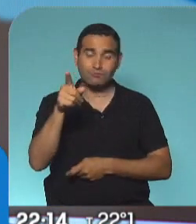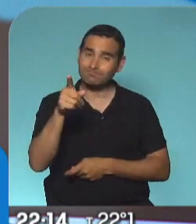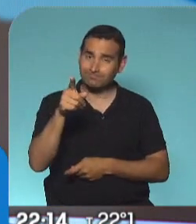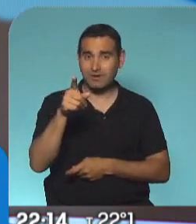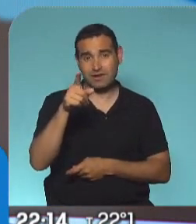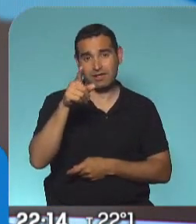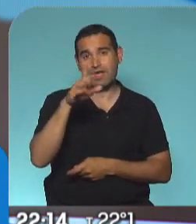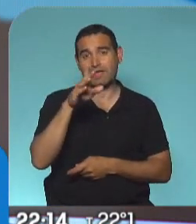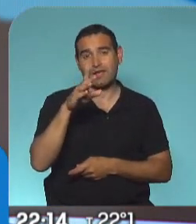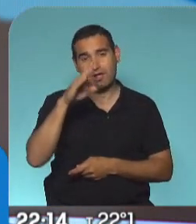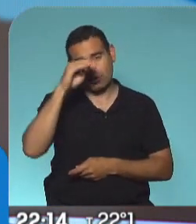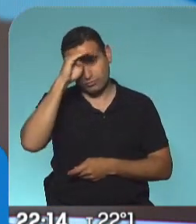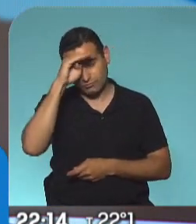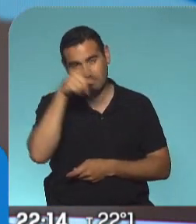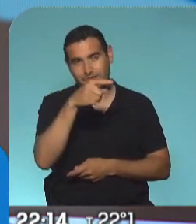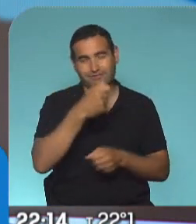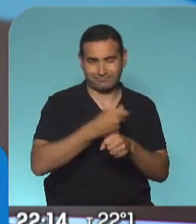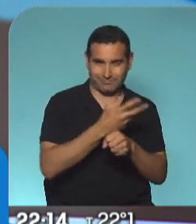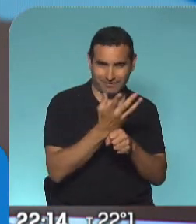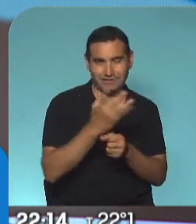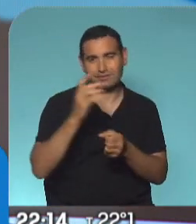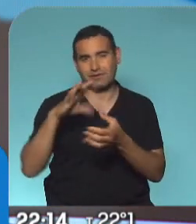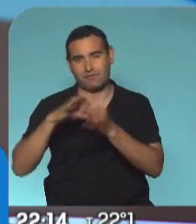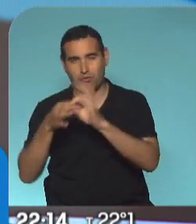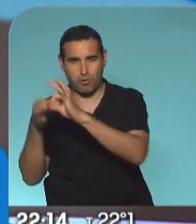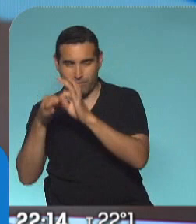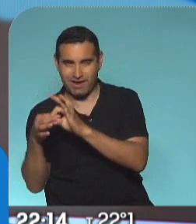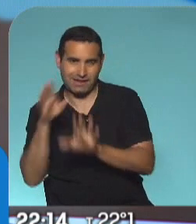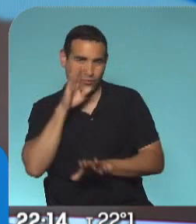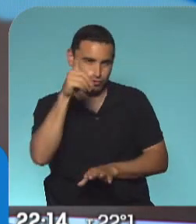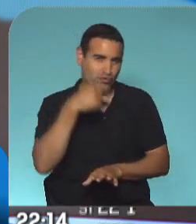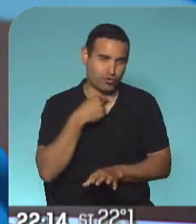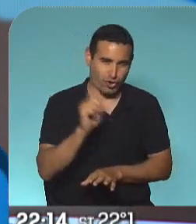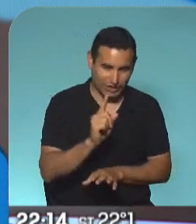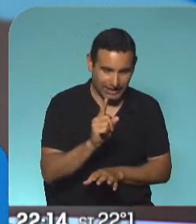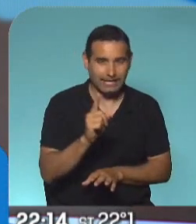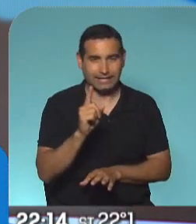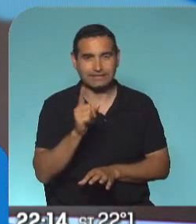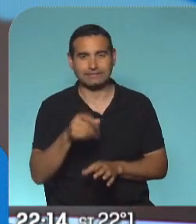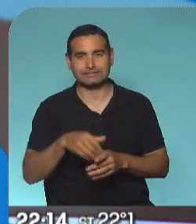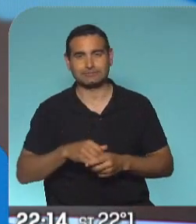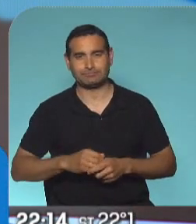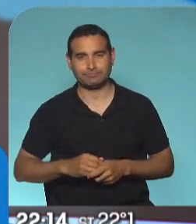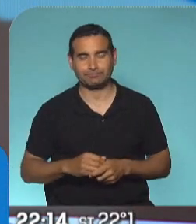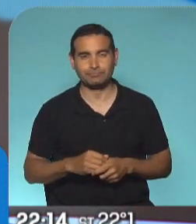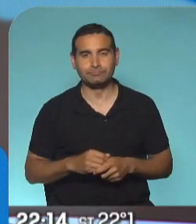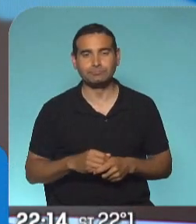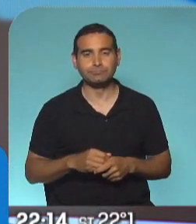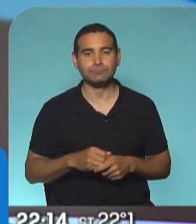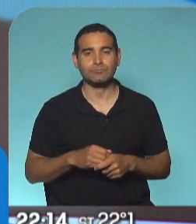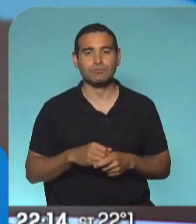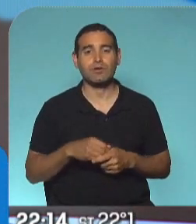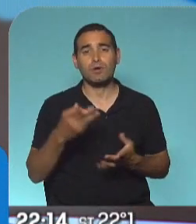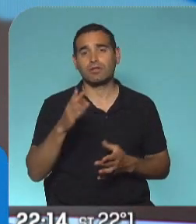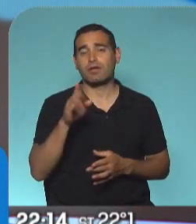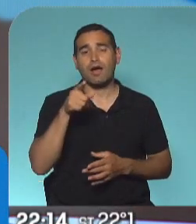comercio, cuando el libre comercio es entre bloques, digamos, por eso destruyó o frenó cualquier posibilidad de alianza transatlántica con Europa, por eso